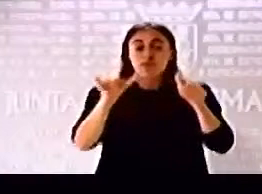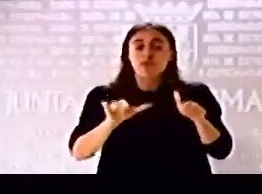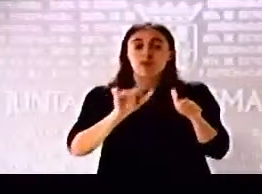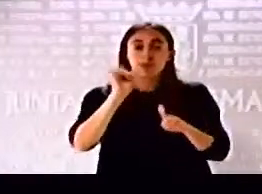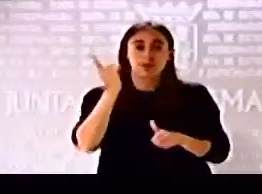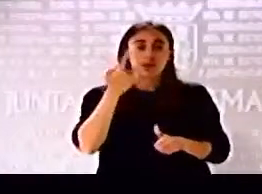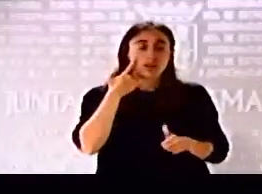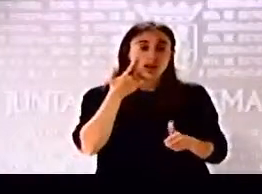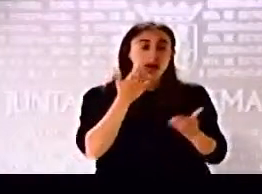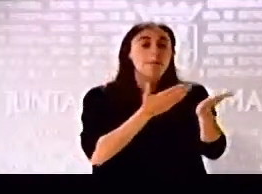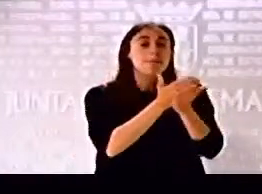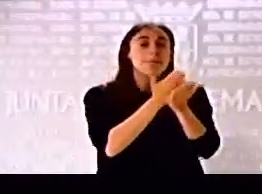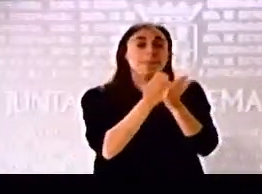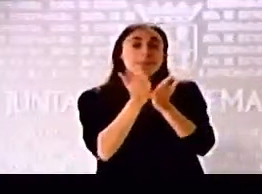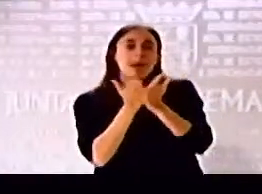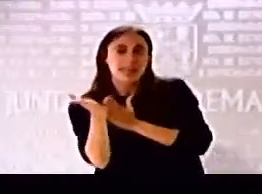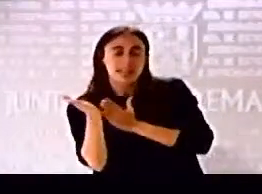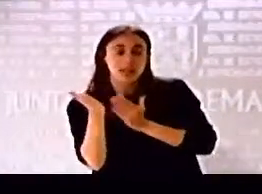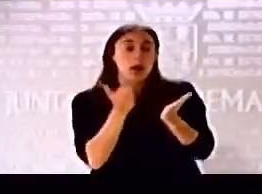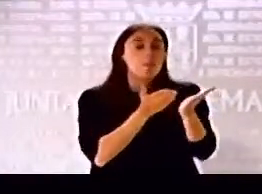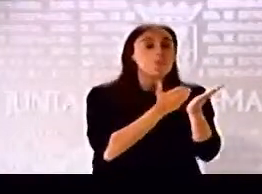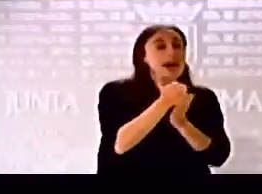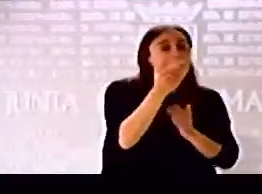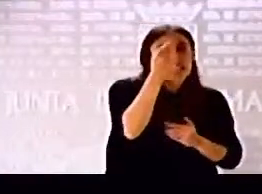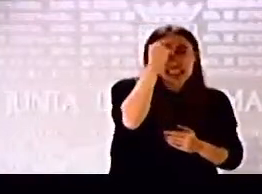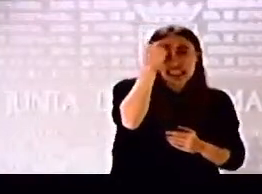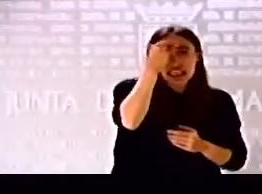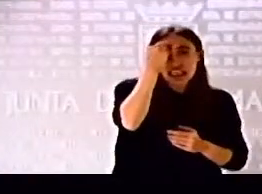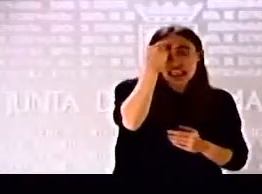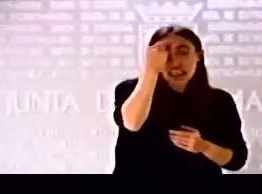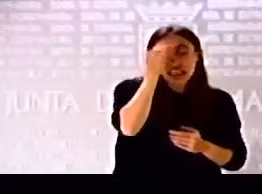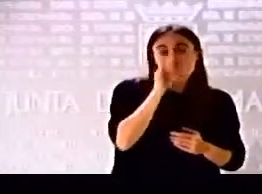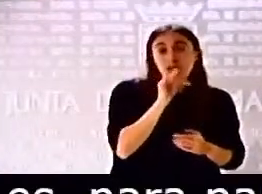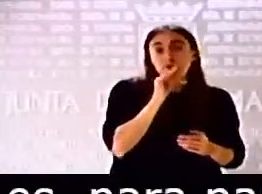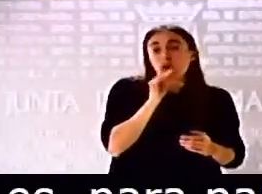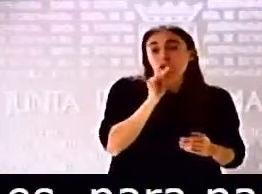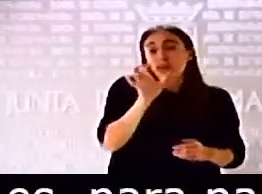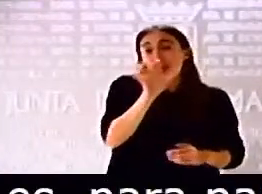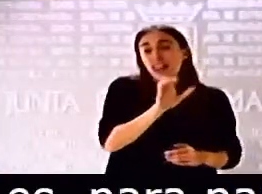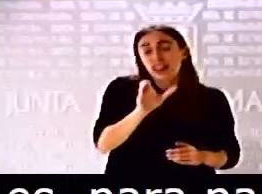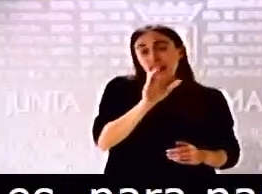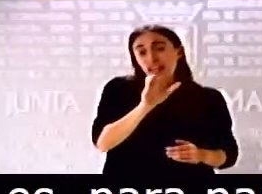esas variantes. De la variante india es que tenemos muy poca información todavía científica.